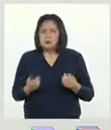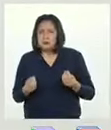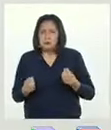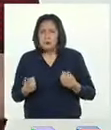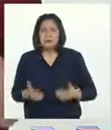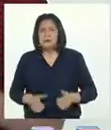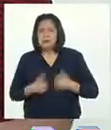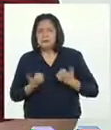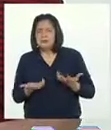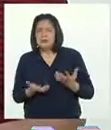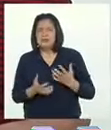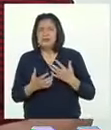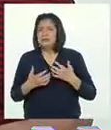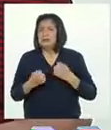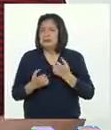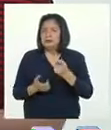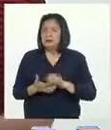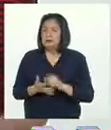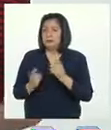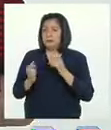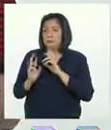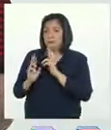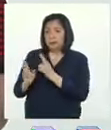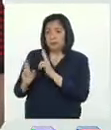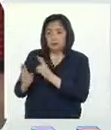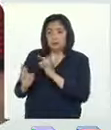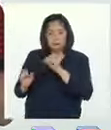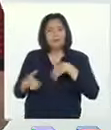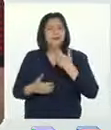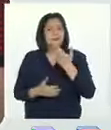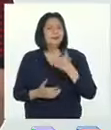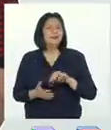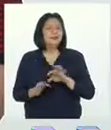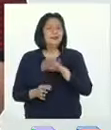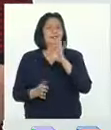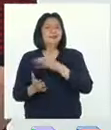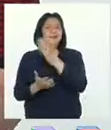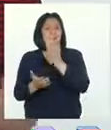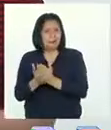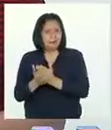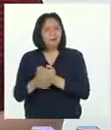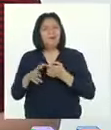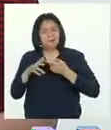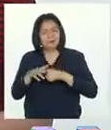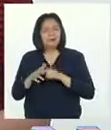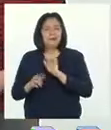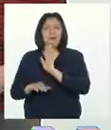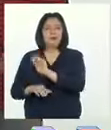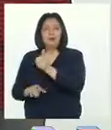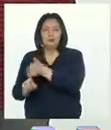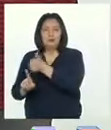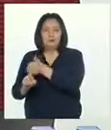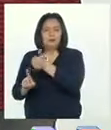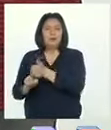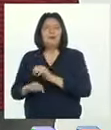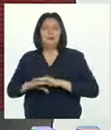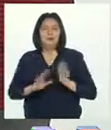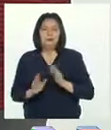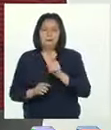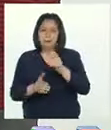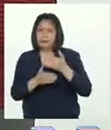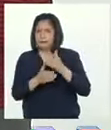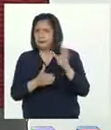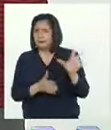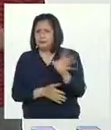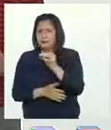saludable? Respondiendo a esta pregunta podrás identificar el problema que será el punto de partida para su propio plan de acción. Recuerden